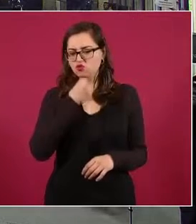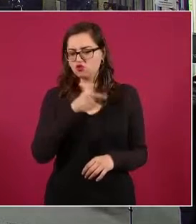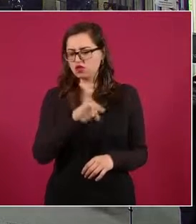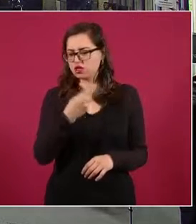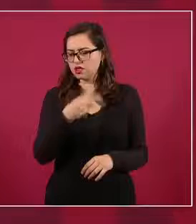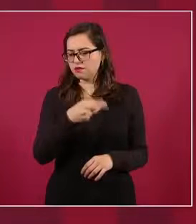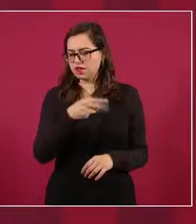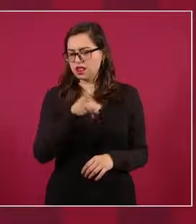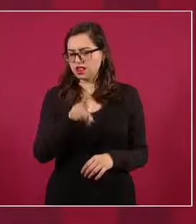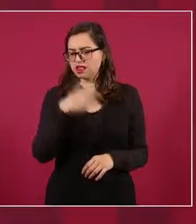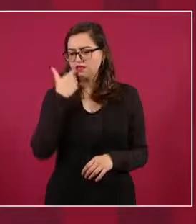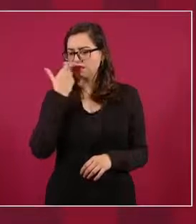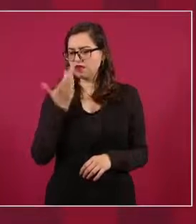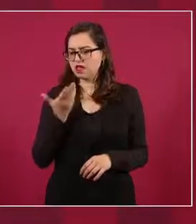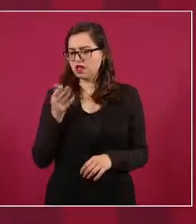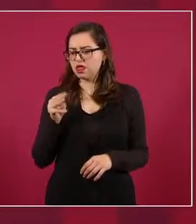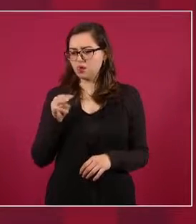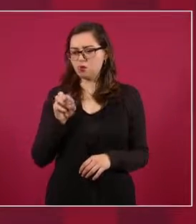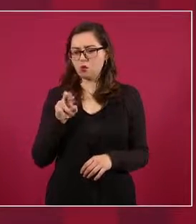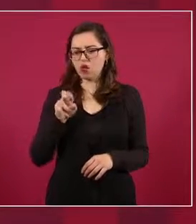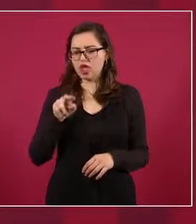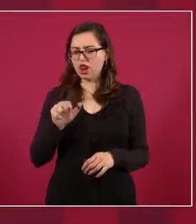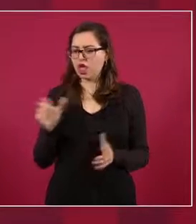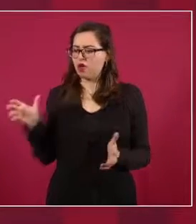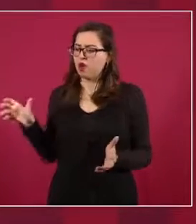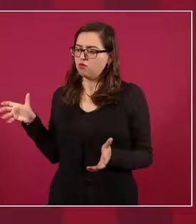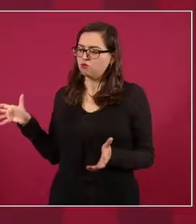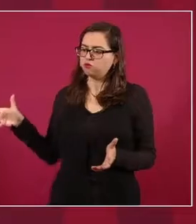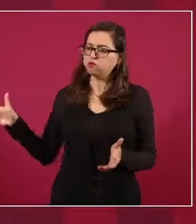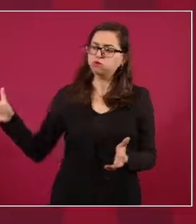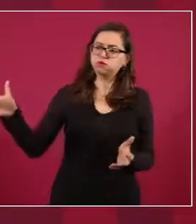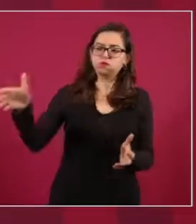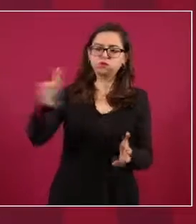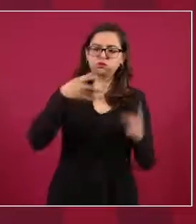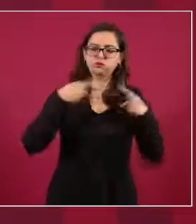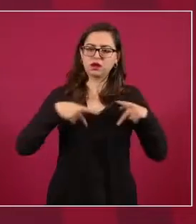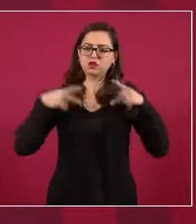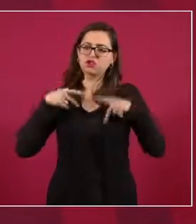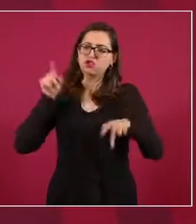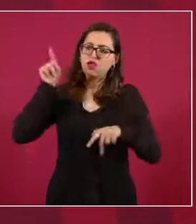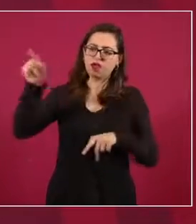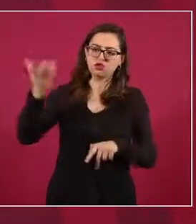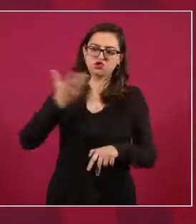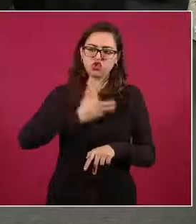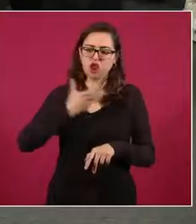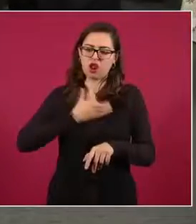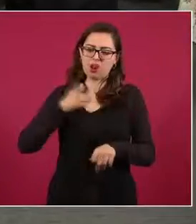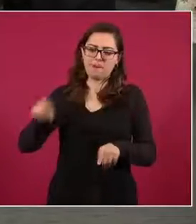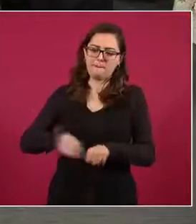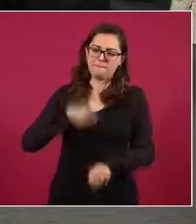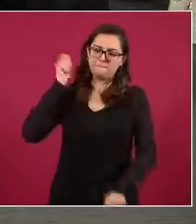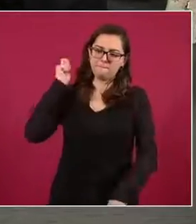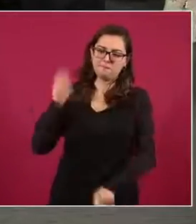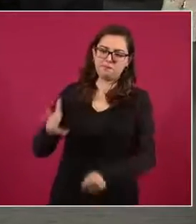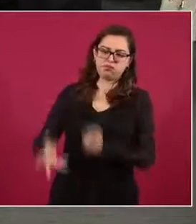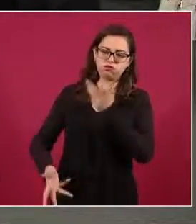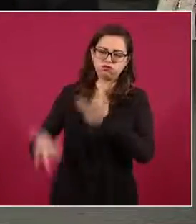¿sí?, a los de Morena en leña verde en el Zócalo, o el